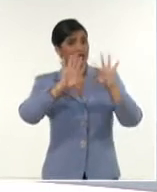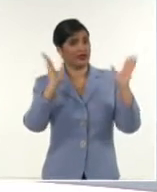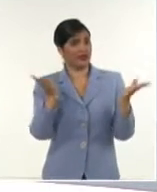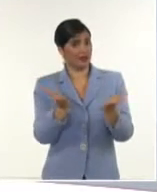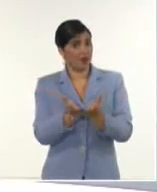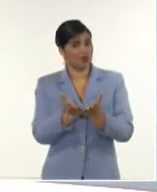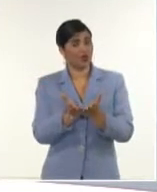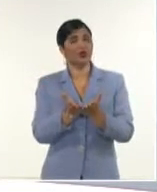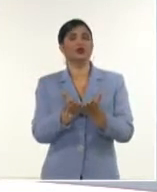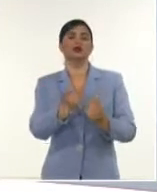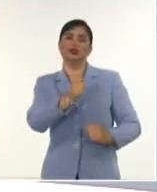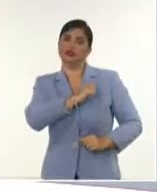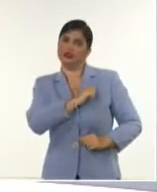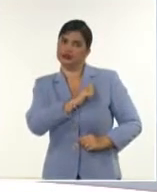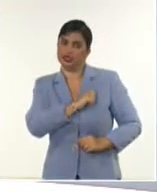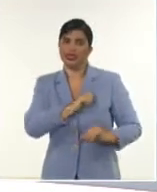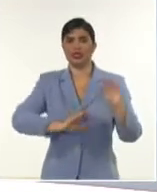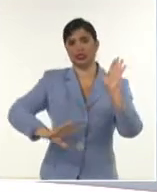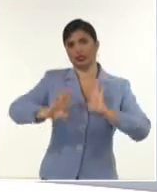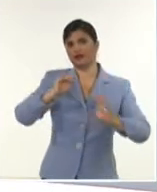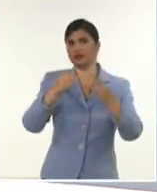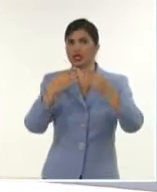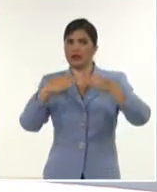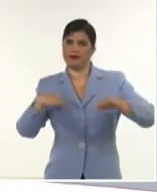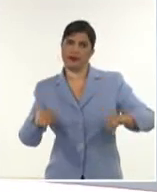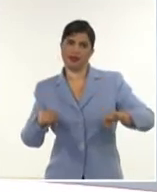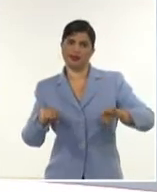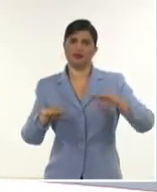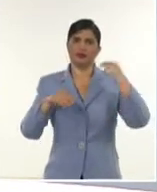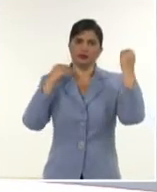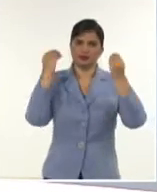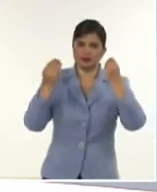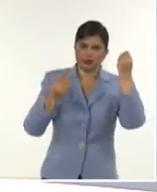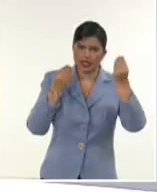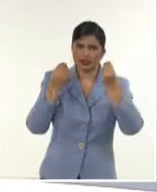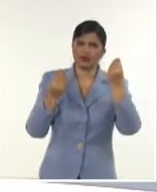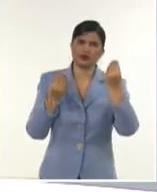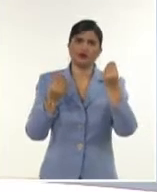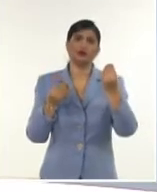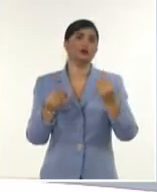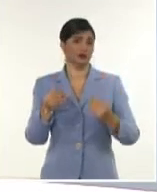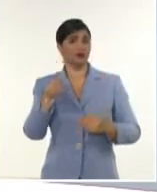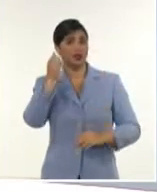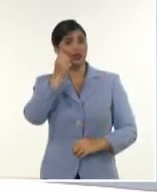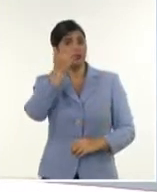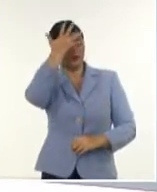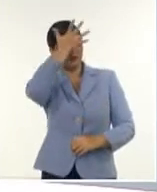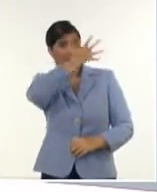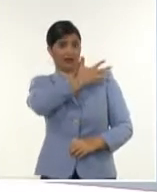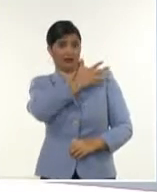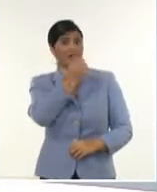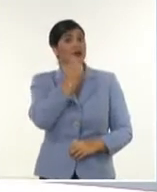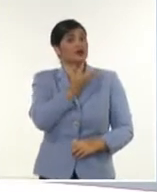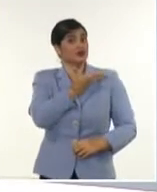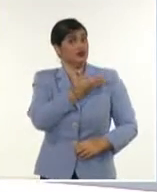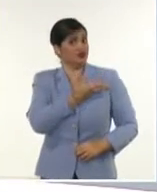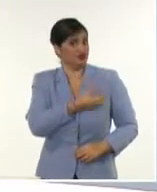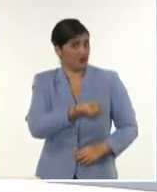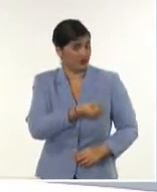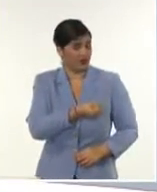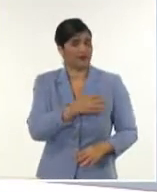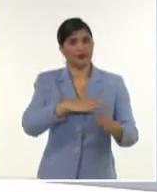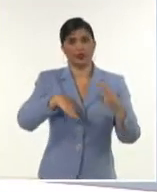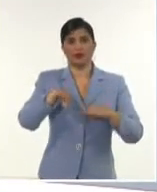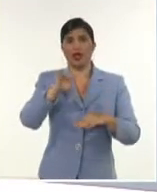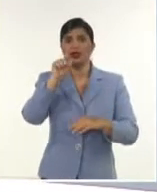de convivencia pacífica. Y uno se pregunta, ¿quién le garantiza a los palestinos, a los que más de 130 países de la ONU